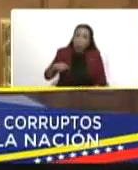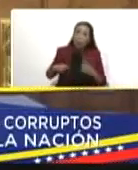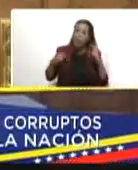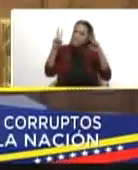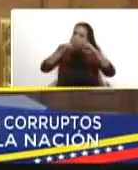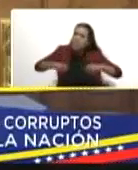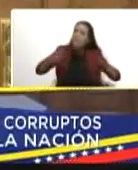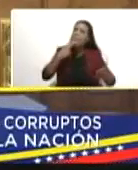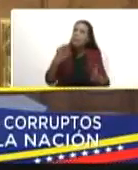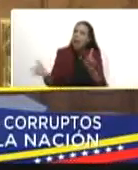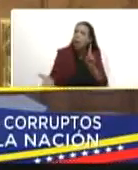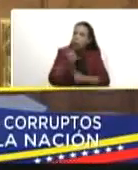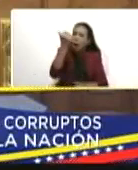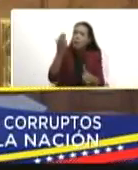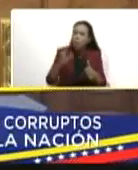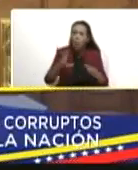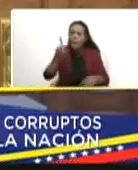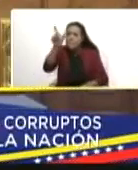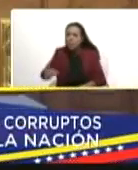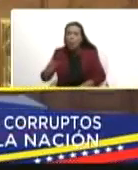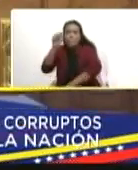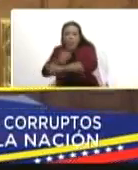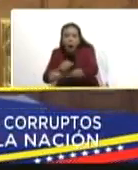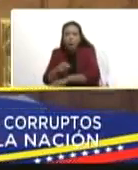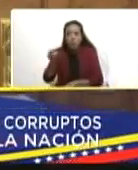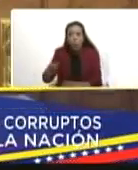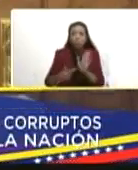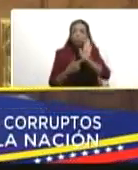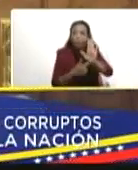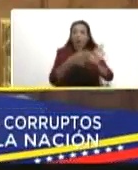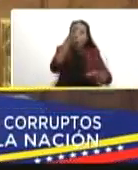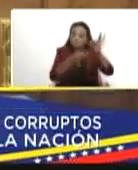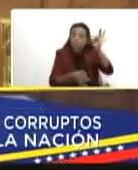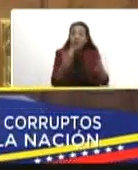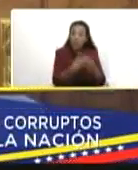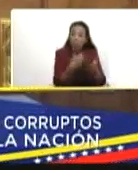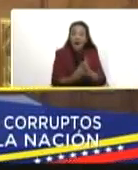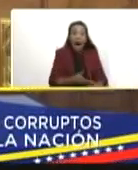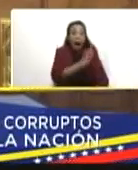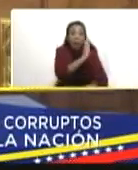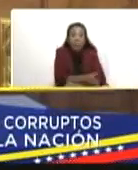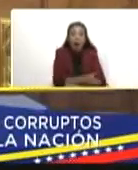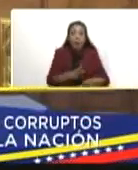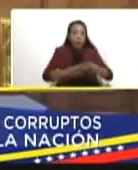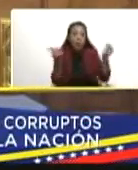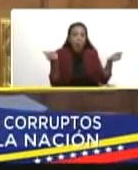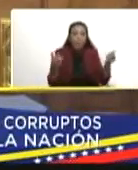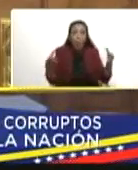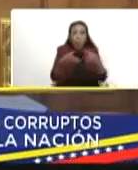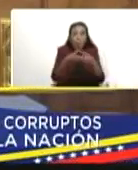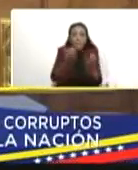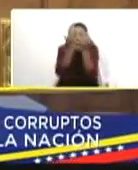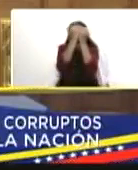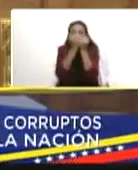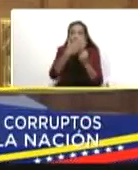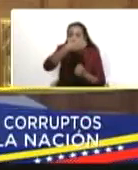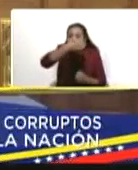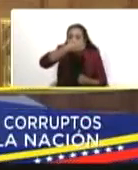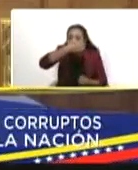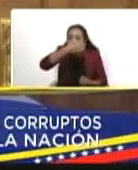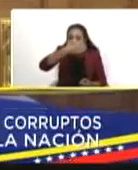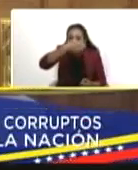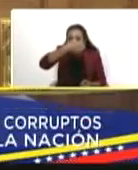investigamos los que capturamos los que ponemos ante los que castigamos y desmantel las mafias poner el mundo